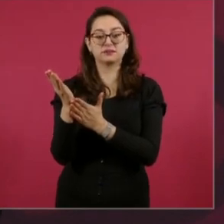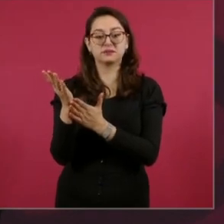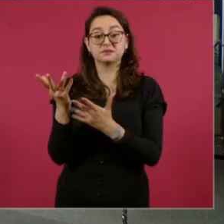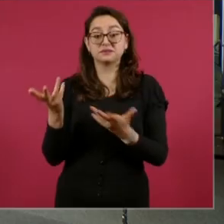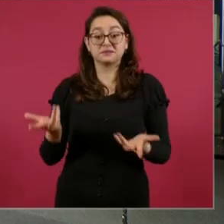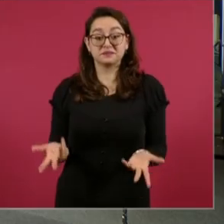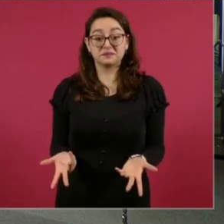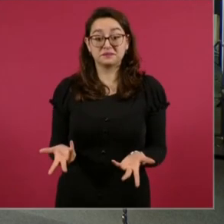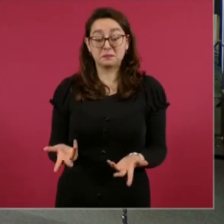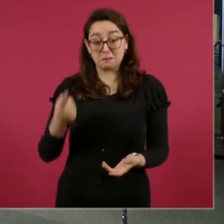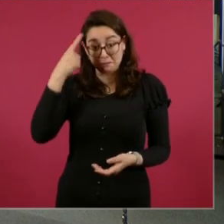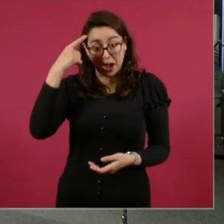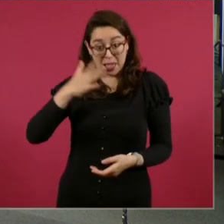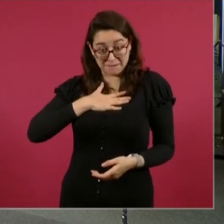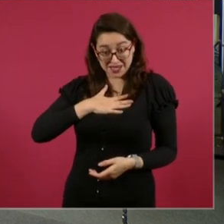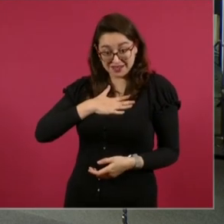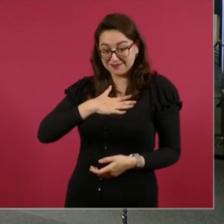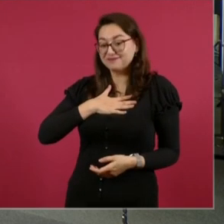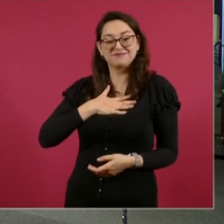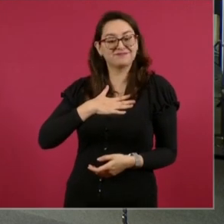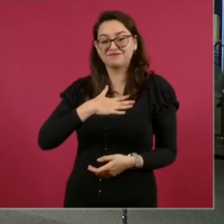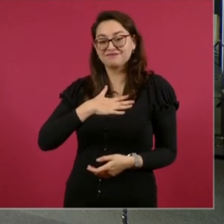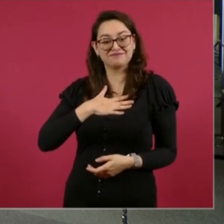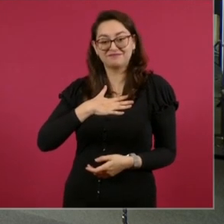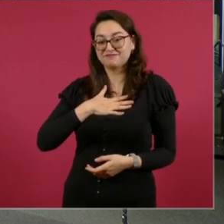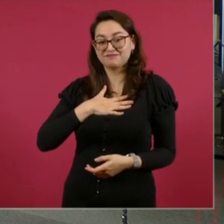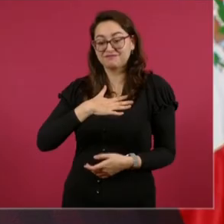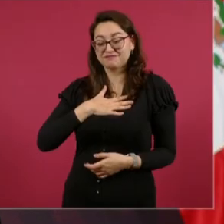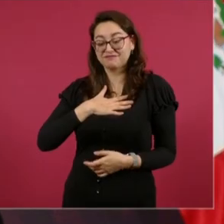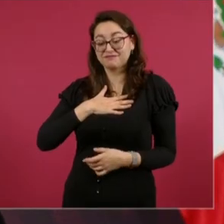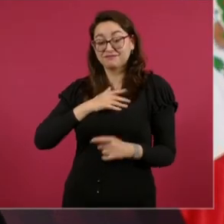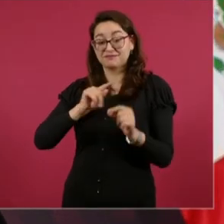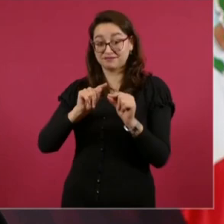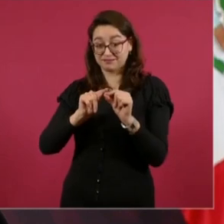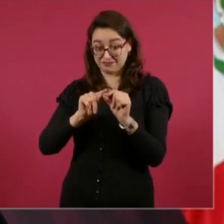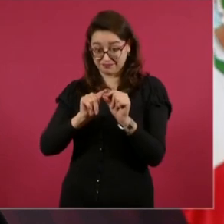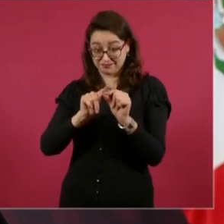Y no es a mí, es lo que nosotros representamos.